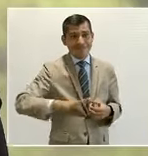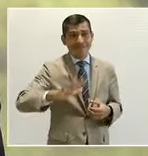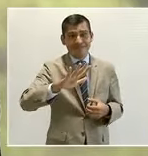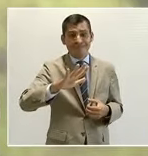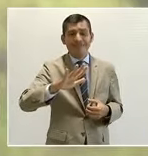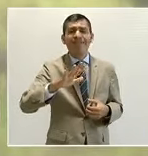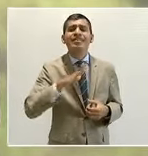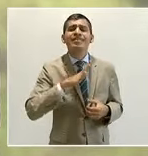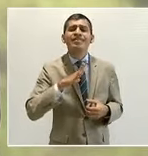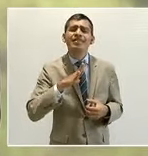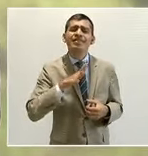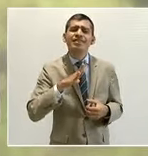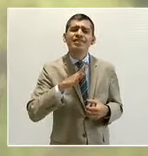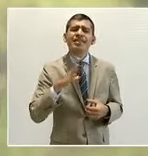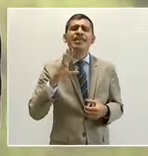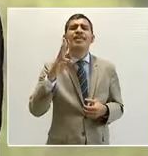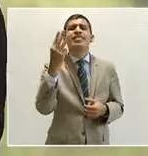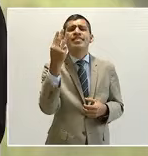hay 3.133